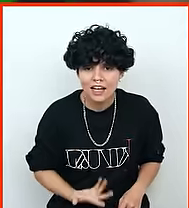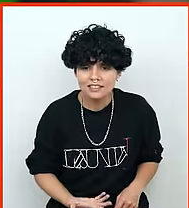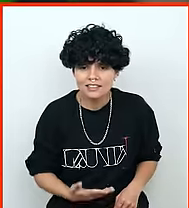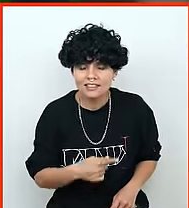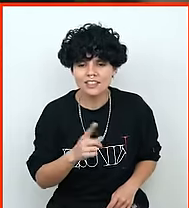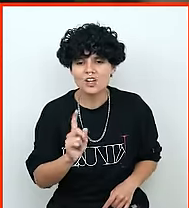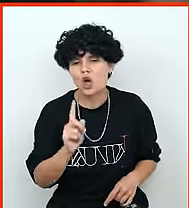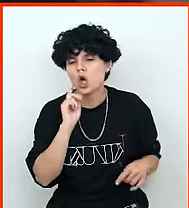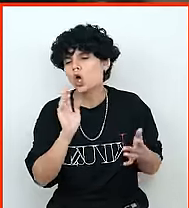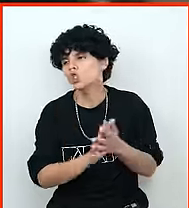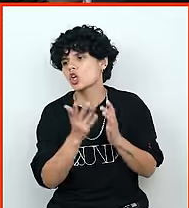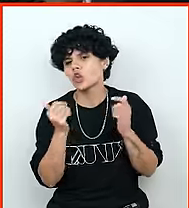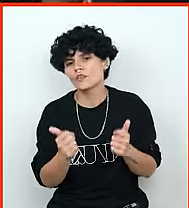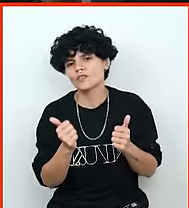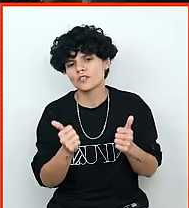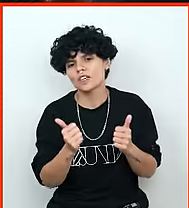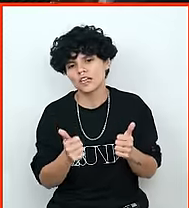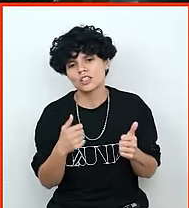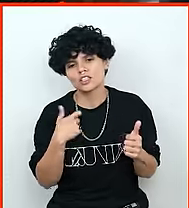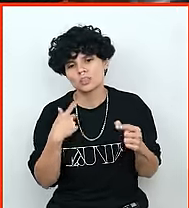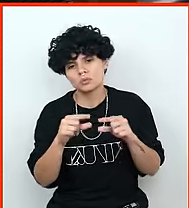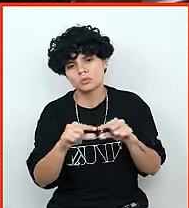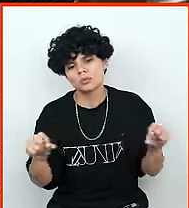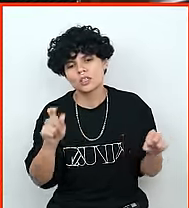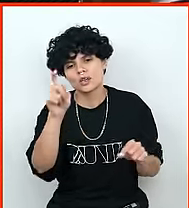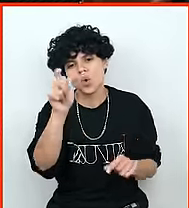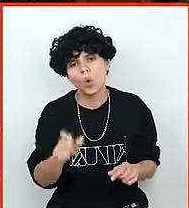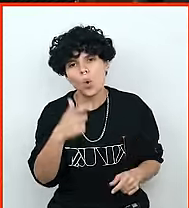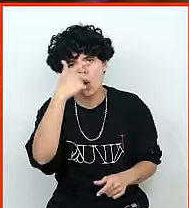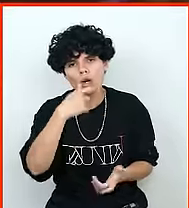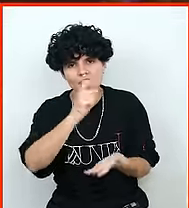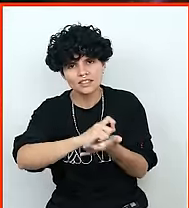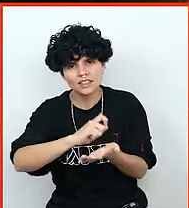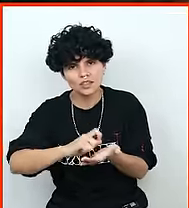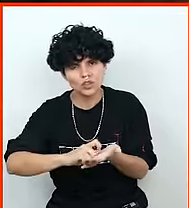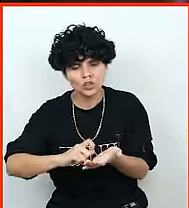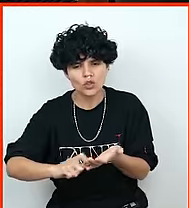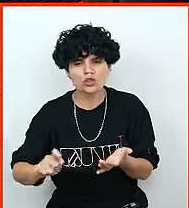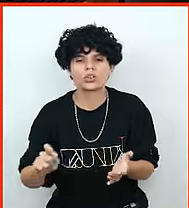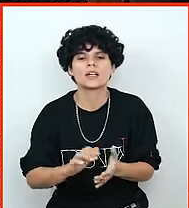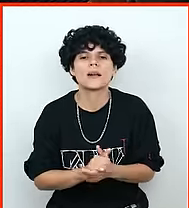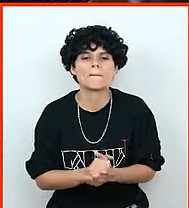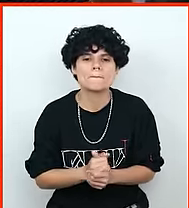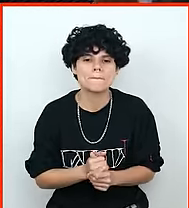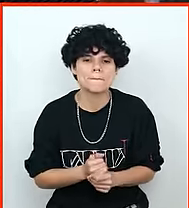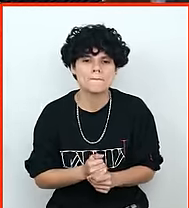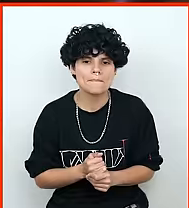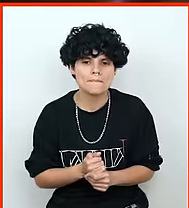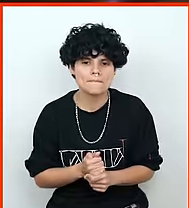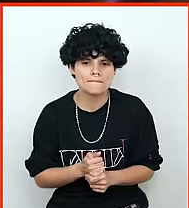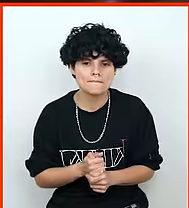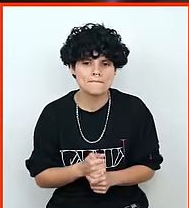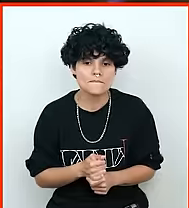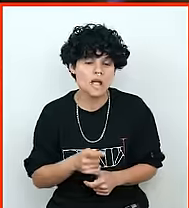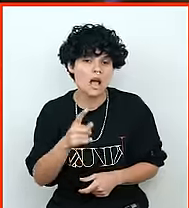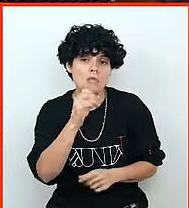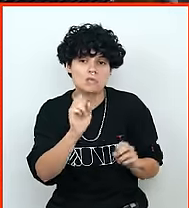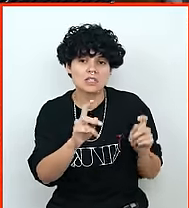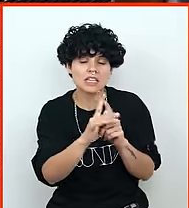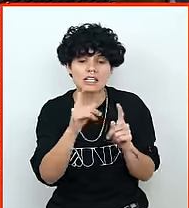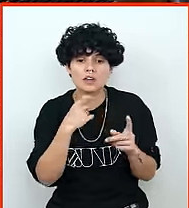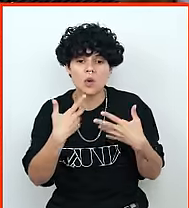pues sí, no, para que te... Todo bien, todo una bien. Una provocación, es decir, escritor en ucraniano. Escritor en ucraniano. Mira, te voy, vamos a mantenerlo bilingüe entonces, esta